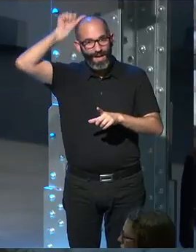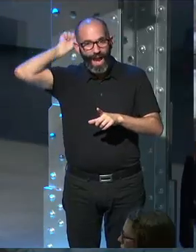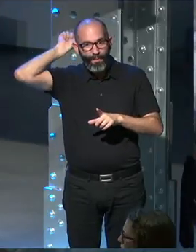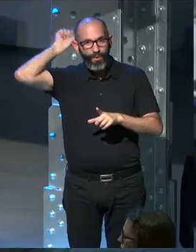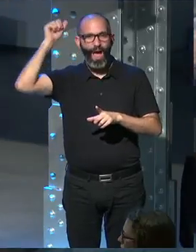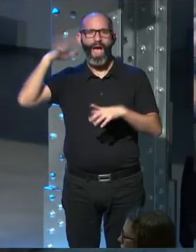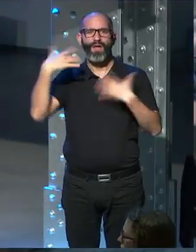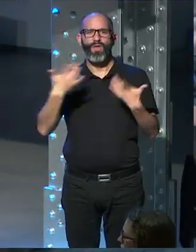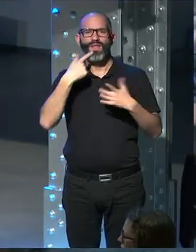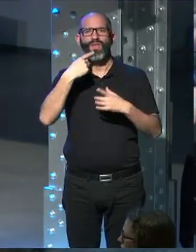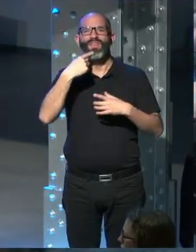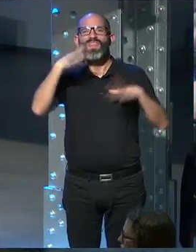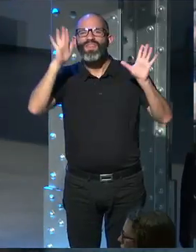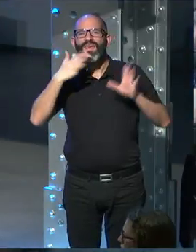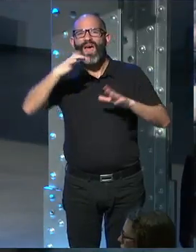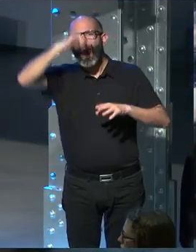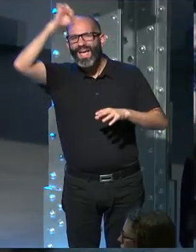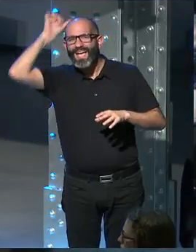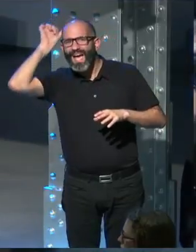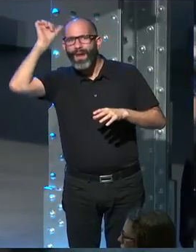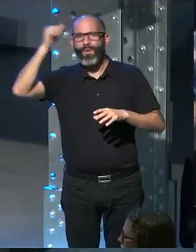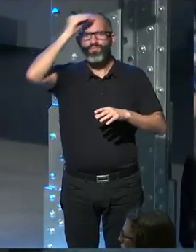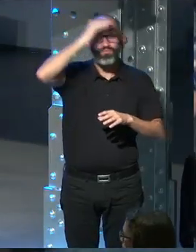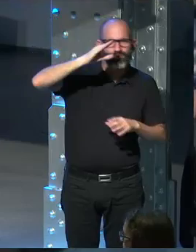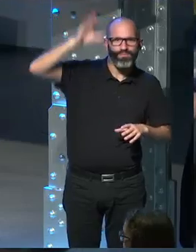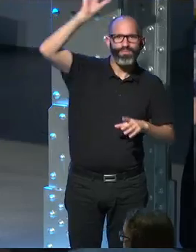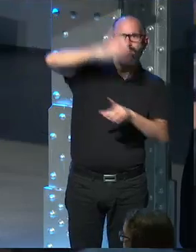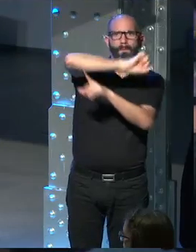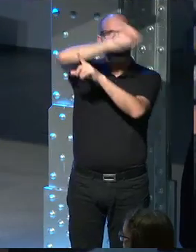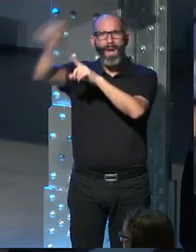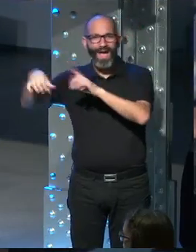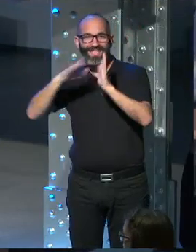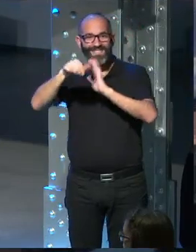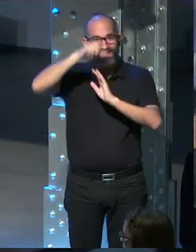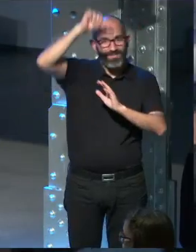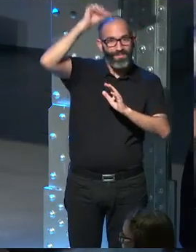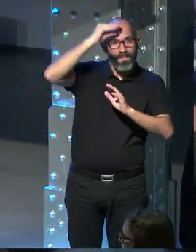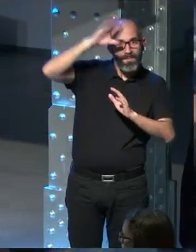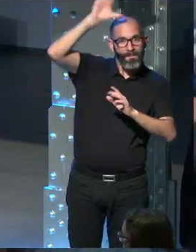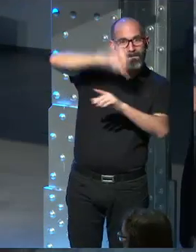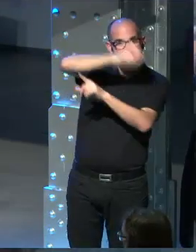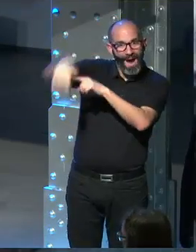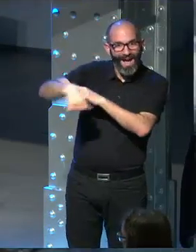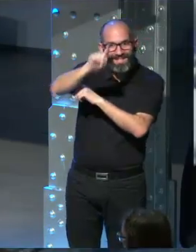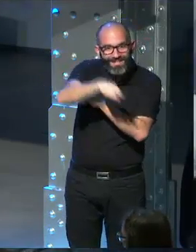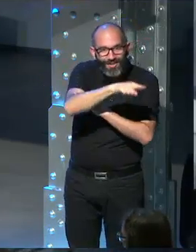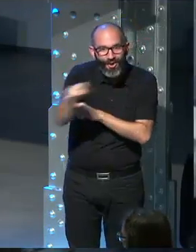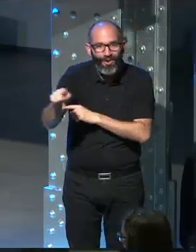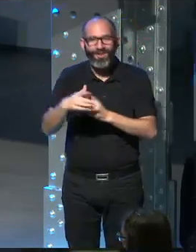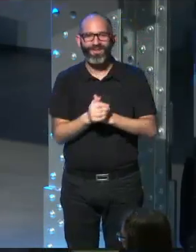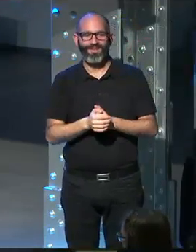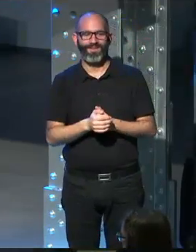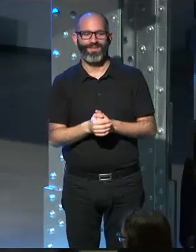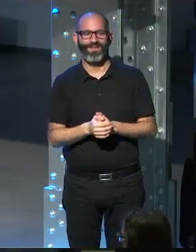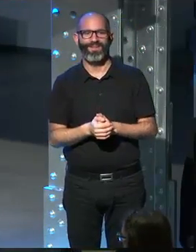mito que hay de leyenda urbana de que los calvos son más inteligentes cuando el cerebro no tiene pelo, ¿eso es cierto? Gracias. Eso dentro de